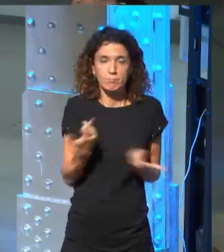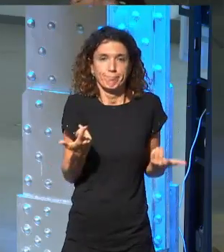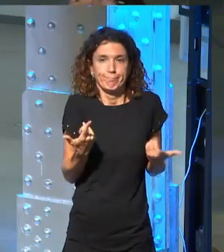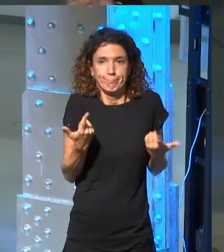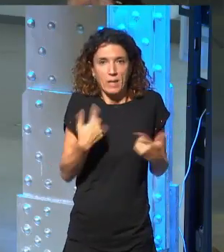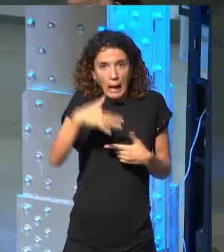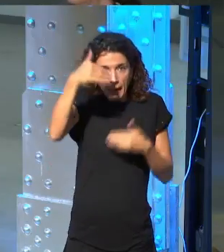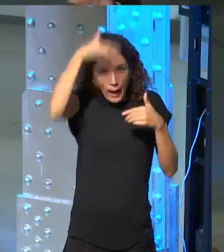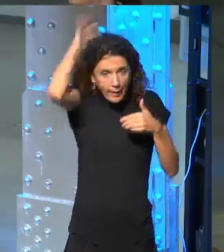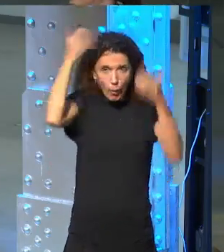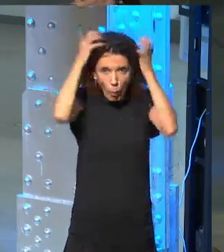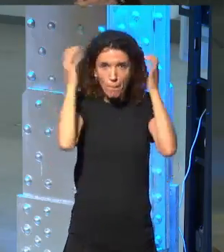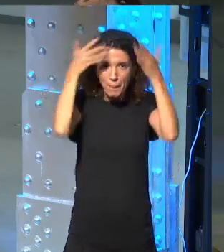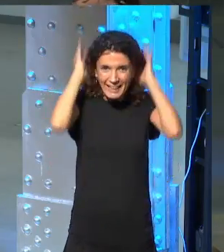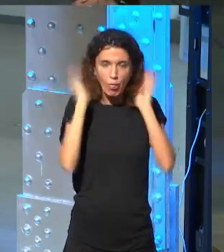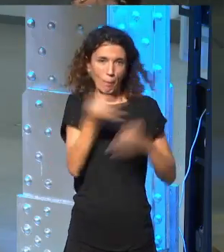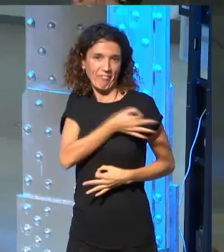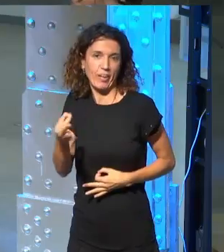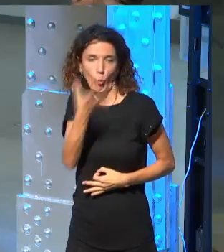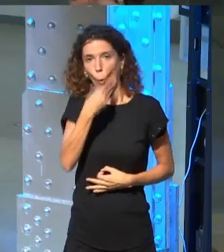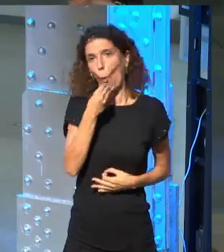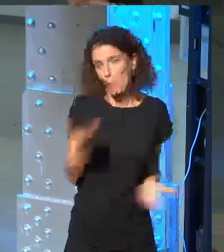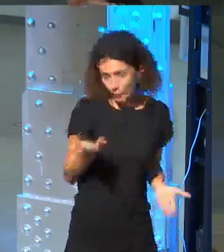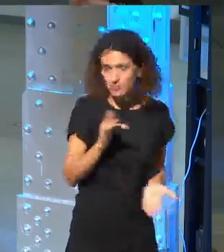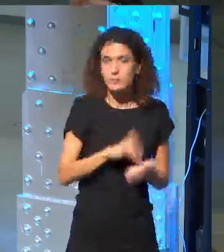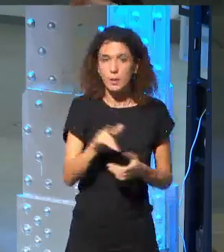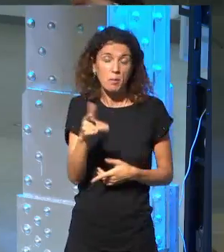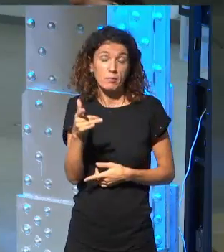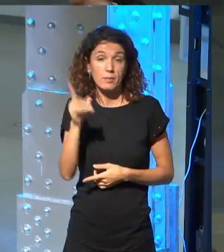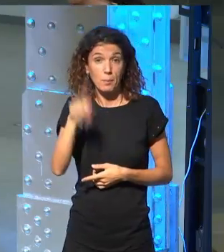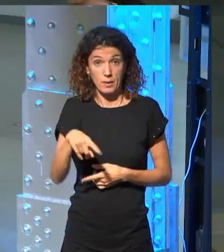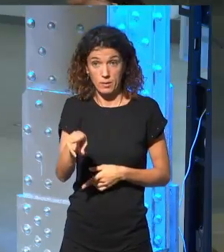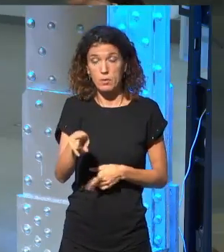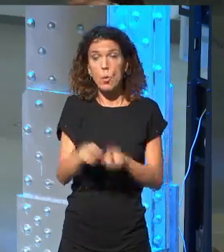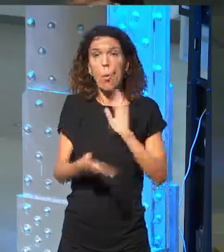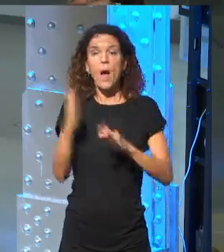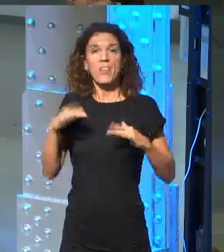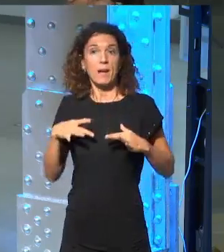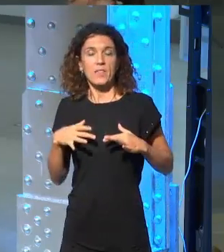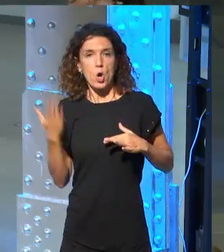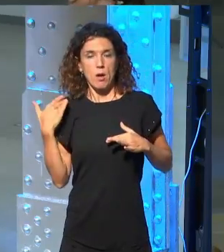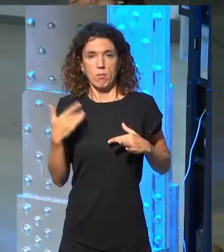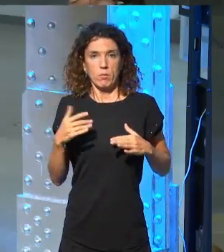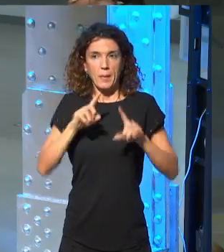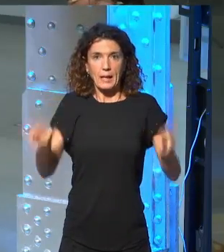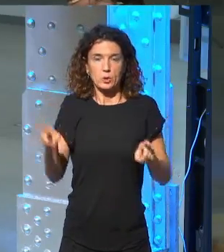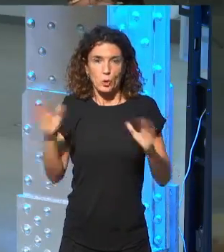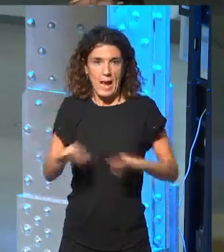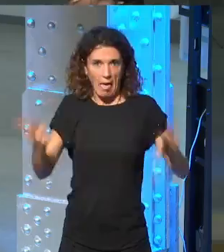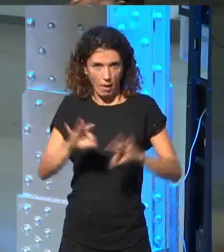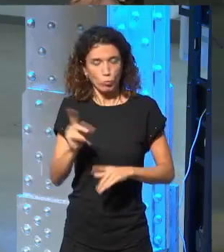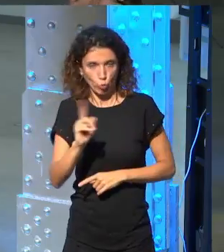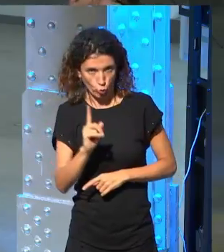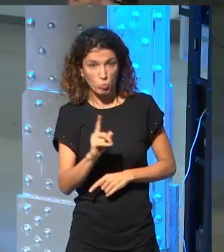cardado hecho y la raya perfecta. Ya. No, a ver, hay una cosa que ha pasado también, que lo he leído mucho, de este tío se ha ido de vacaciones y no ha descansado. No es cierto, o sea, yo